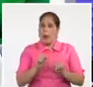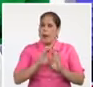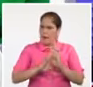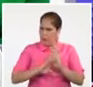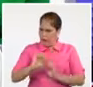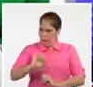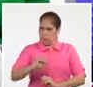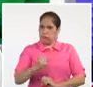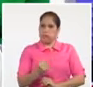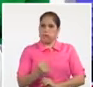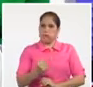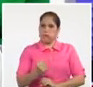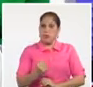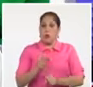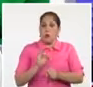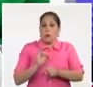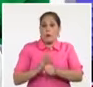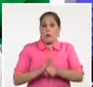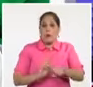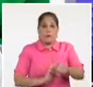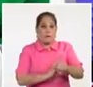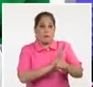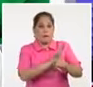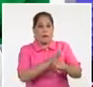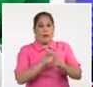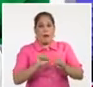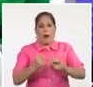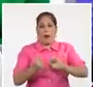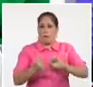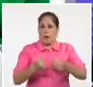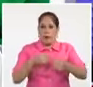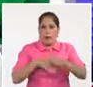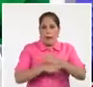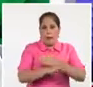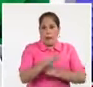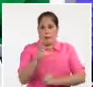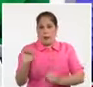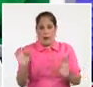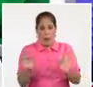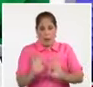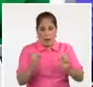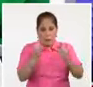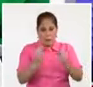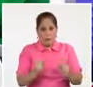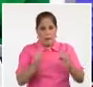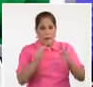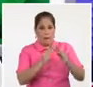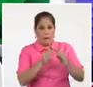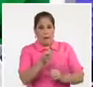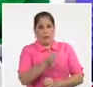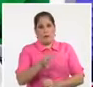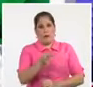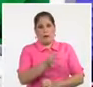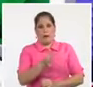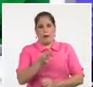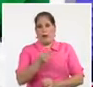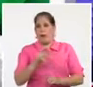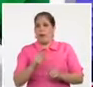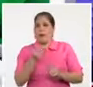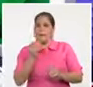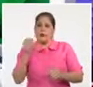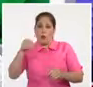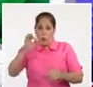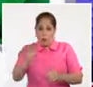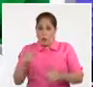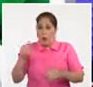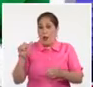severas desde el punto de vista de la restricción para evitar que se introduzcan en el territorio casos importados,